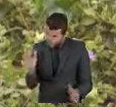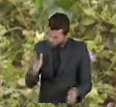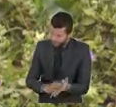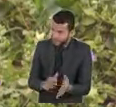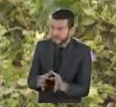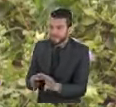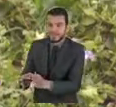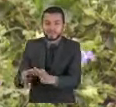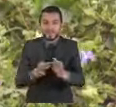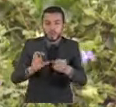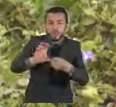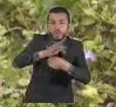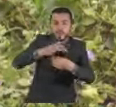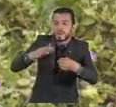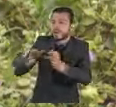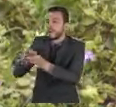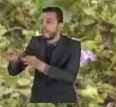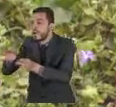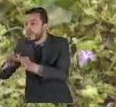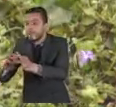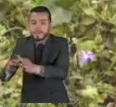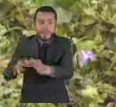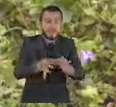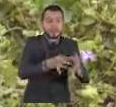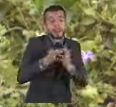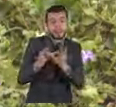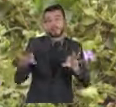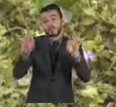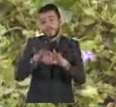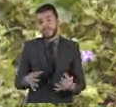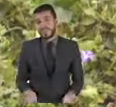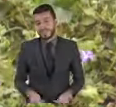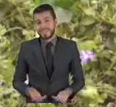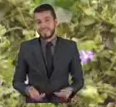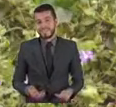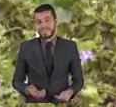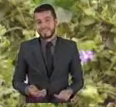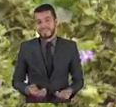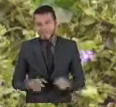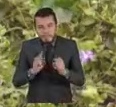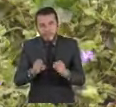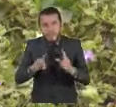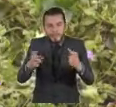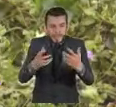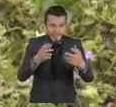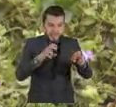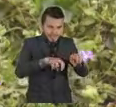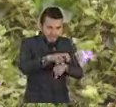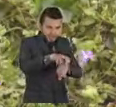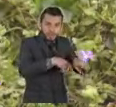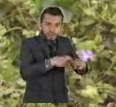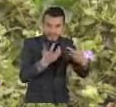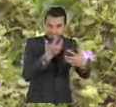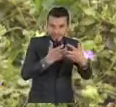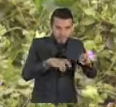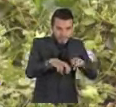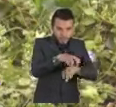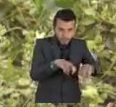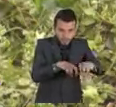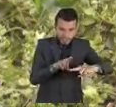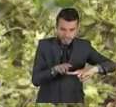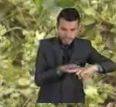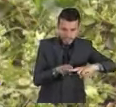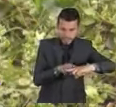con nuestra región metropolitana de Bogotá, Cundinamarca. Todo ese sistema de transporte es